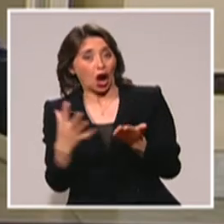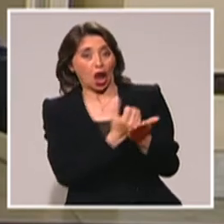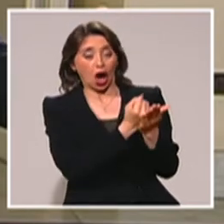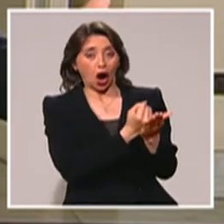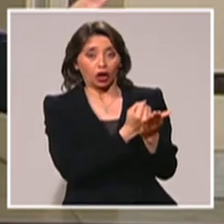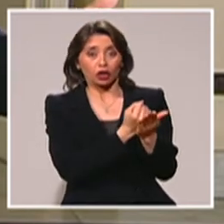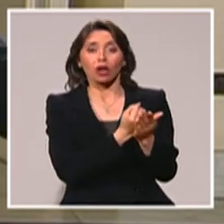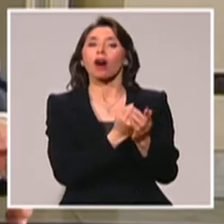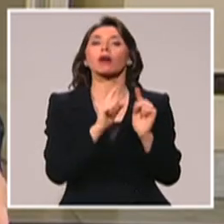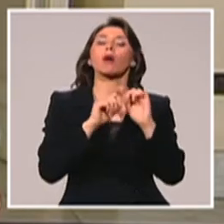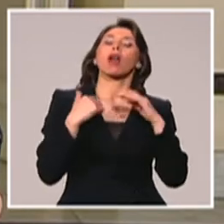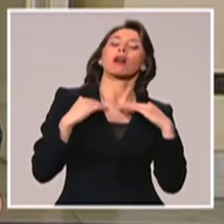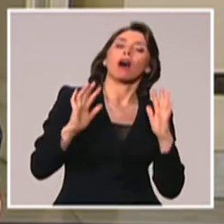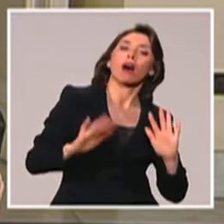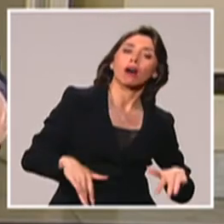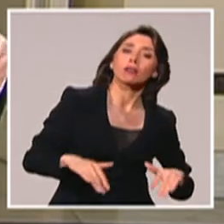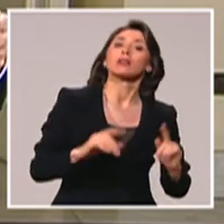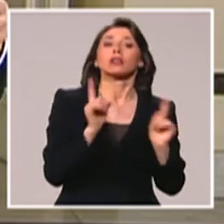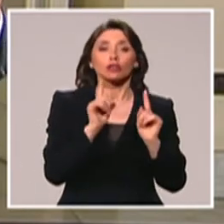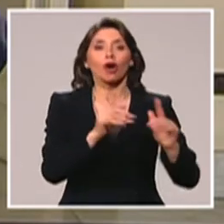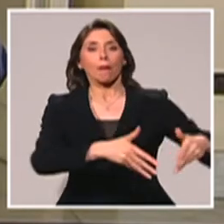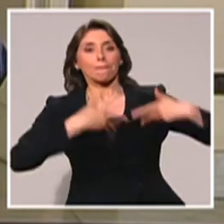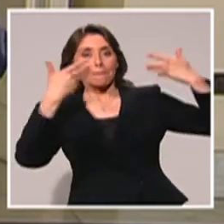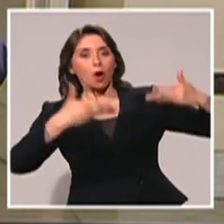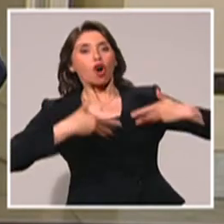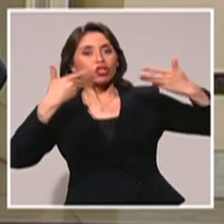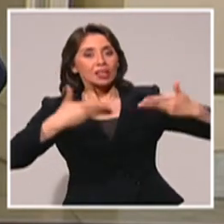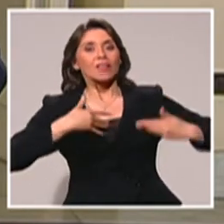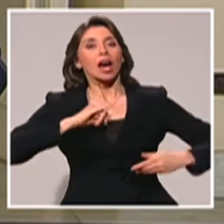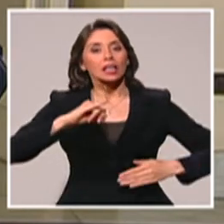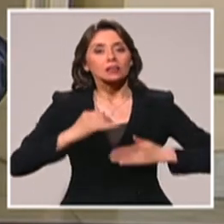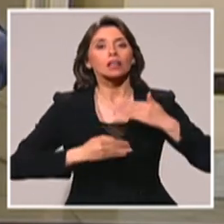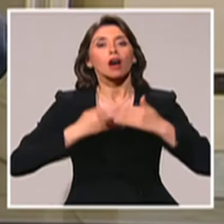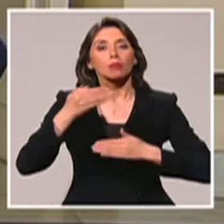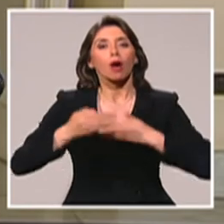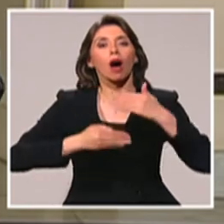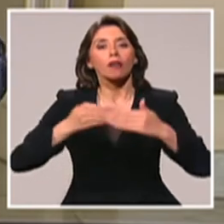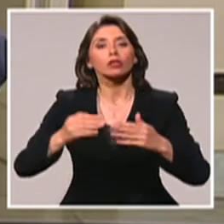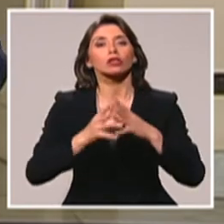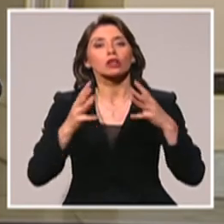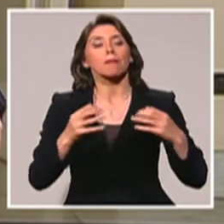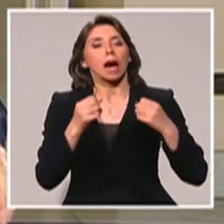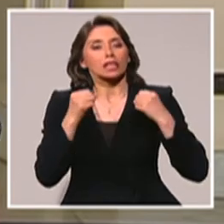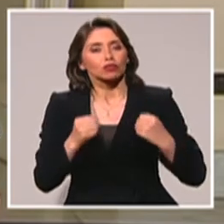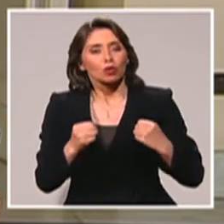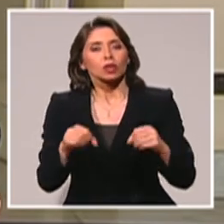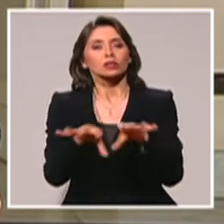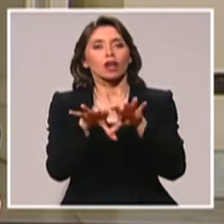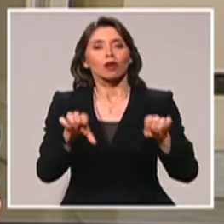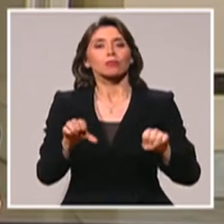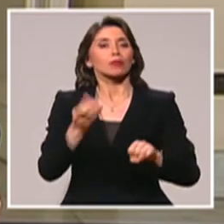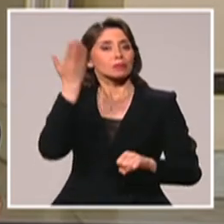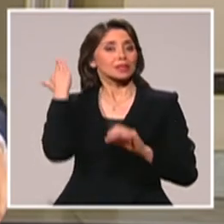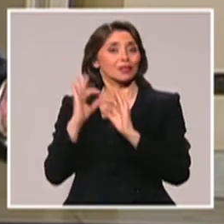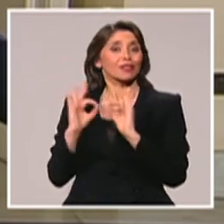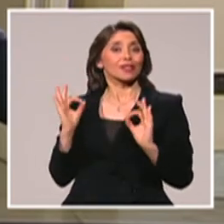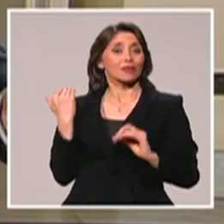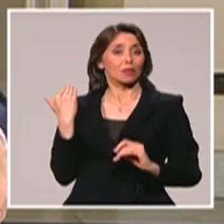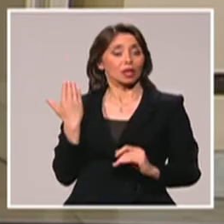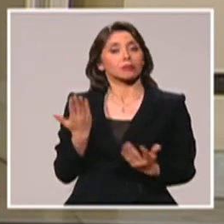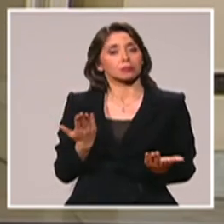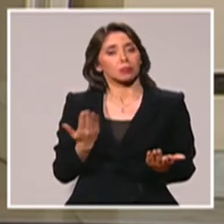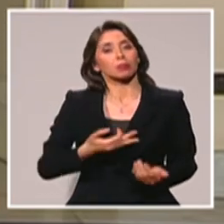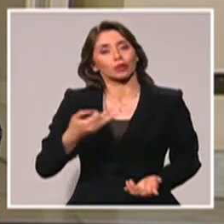de llevarnos a bajar los brazos nos motivan a seguir avanzando con más fuerza y compromiso que nunca por